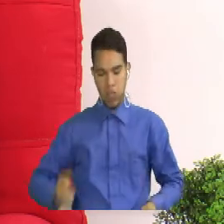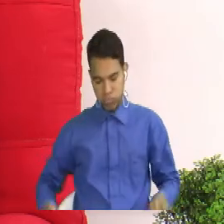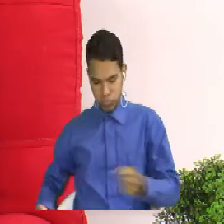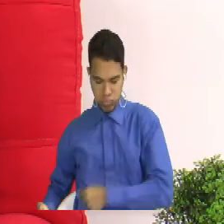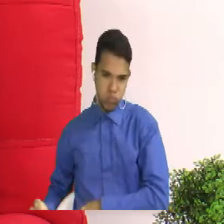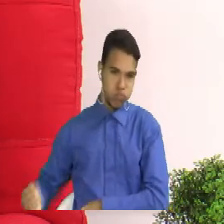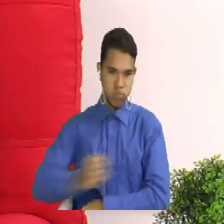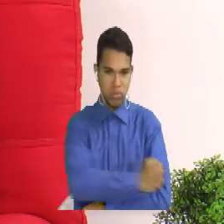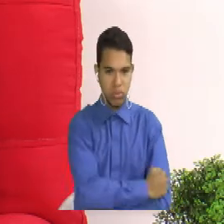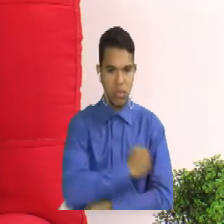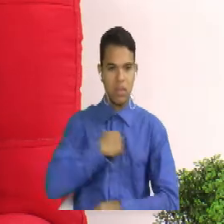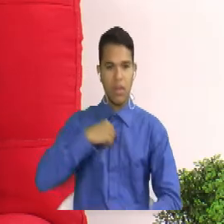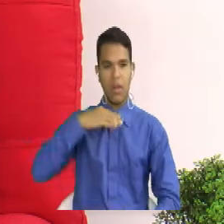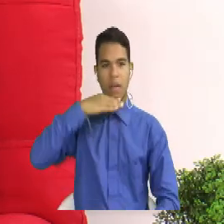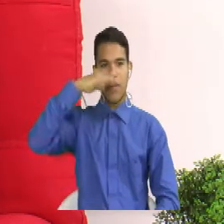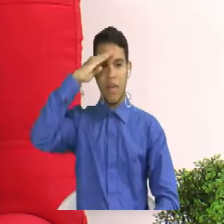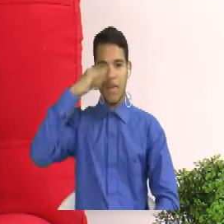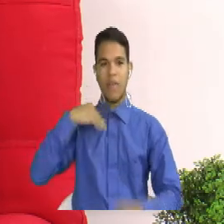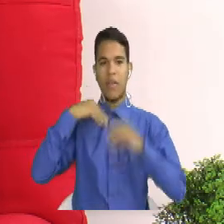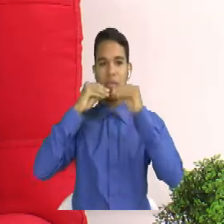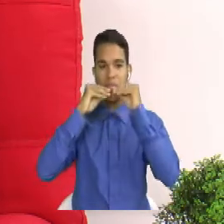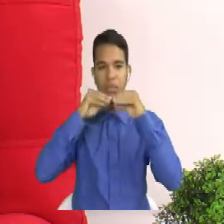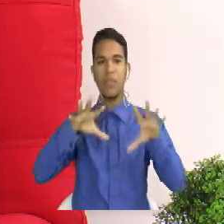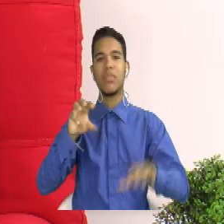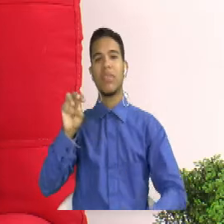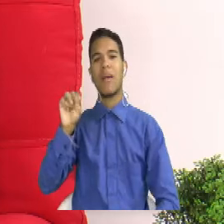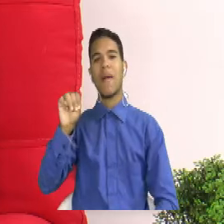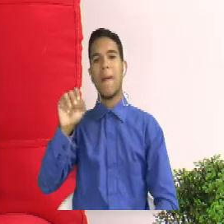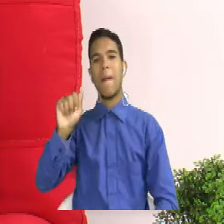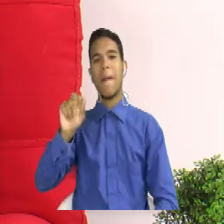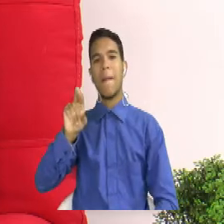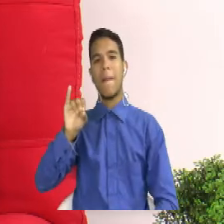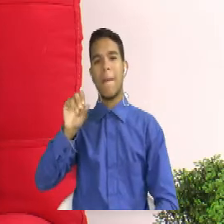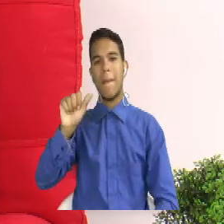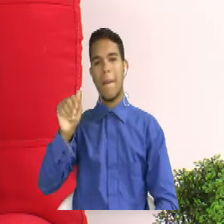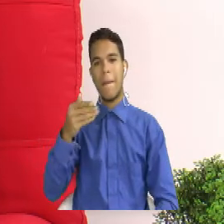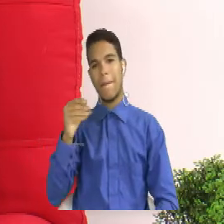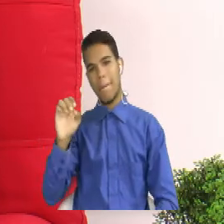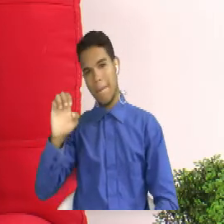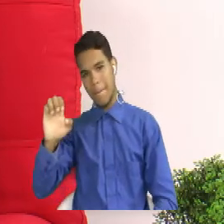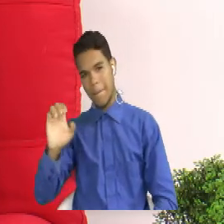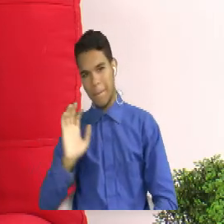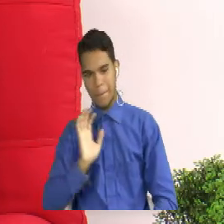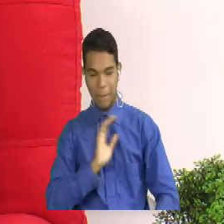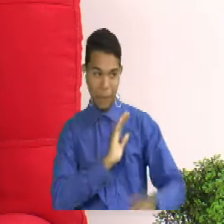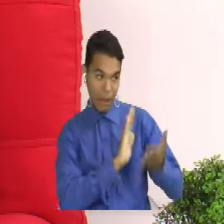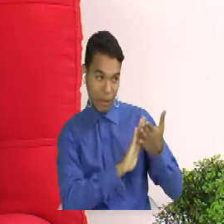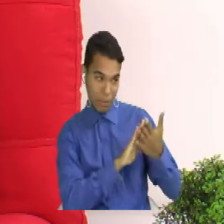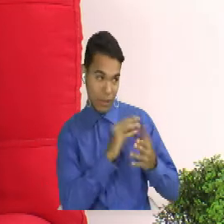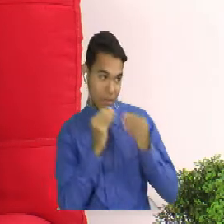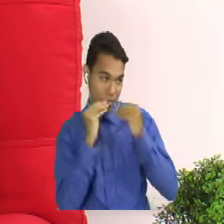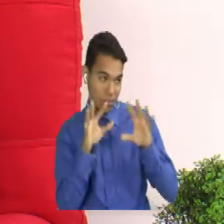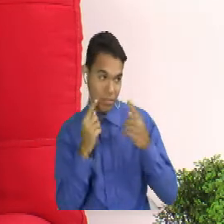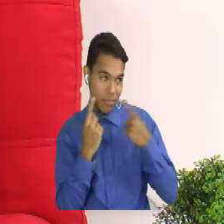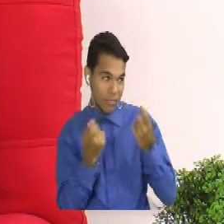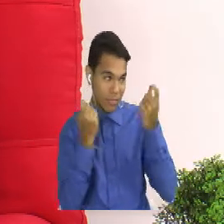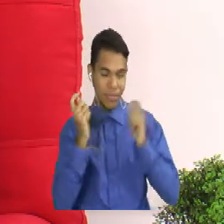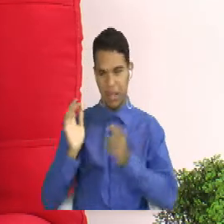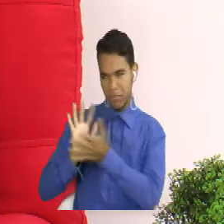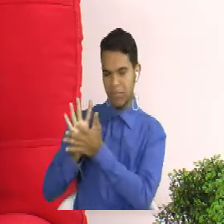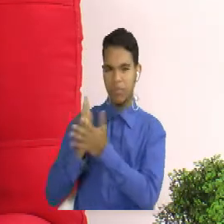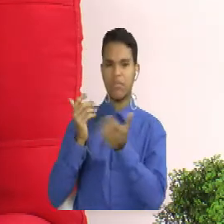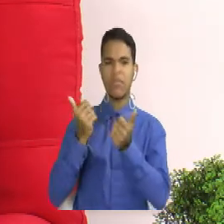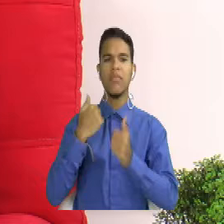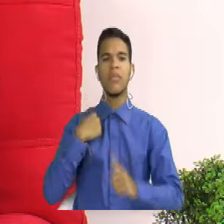Medellín, Fajas María E. Perdón, ahí te doy la cuña. Tranquila. Fajas María E. Y pues no se pueden llegar a confundir. Ahí es, yo